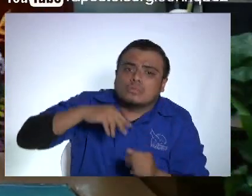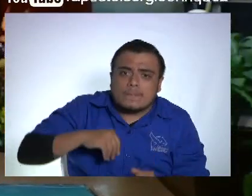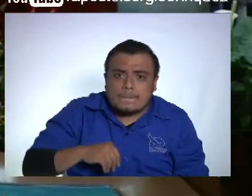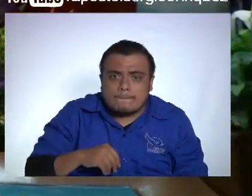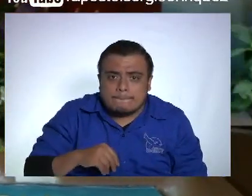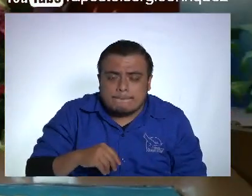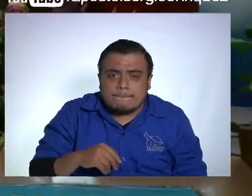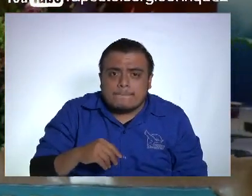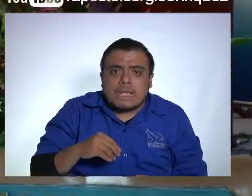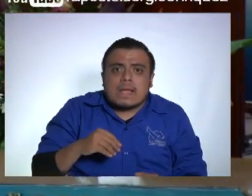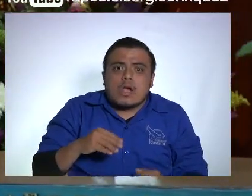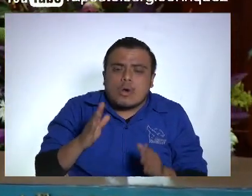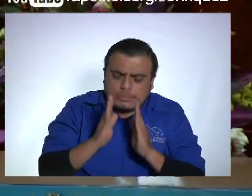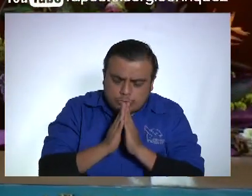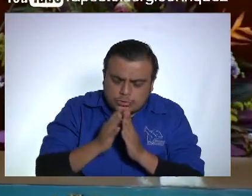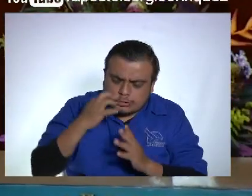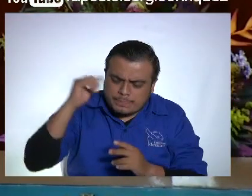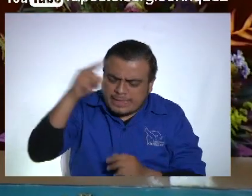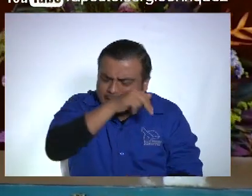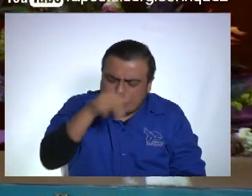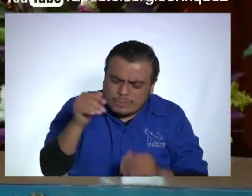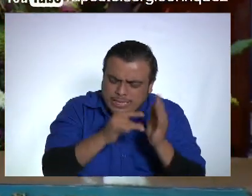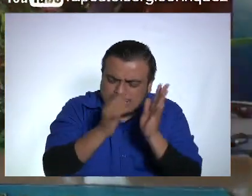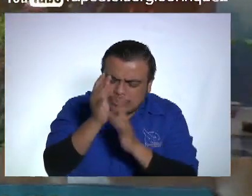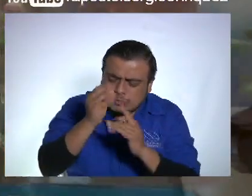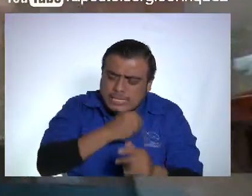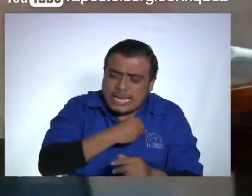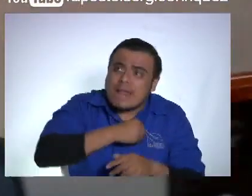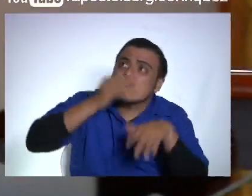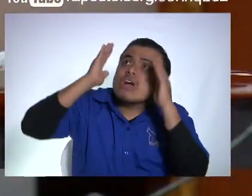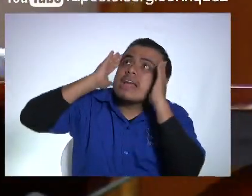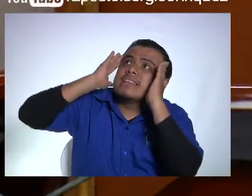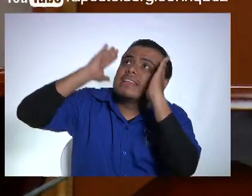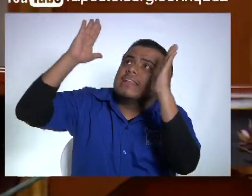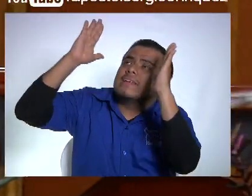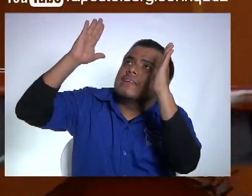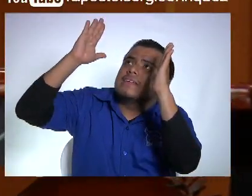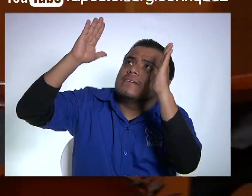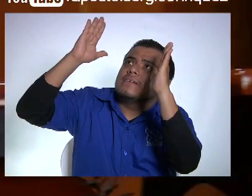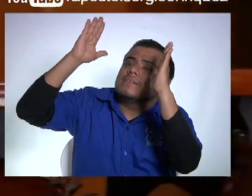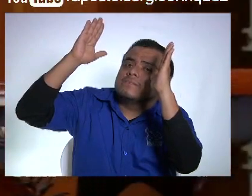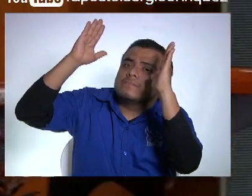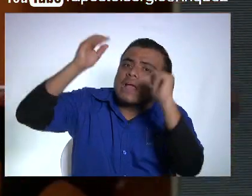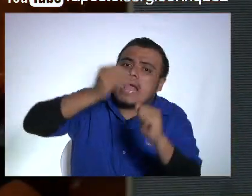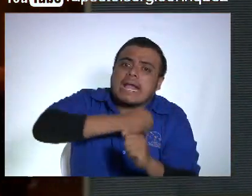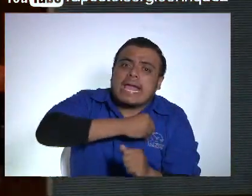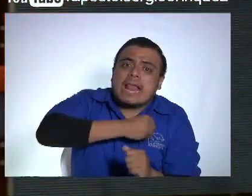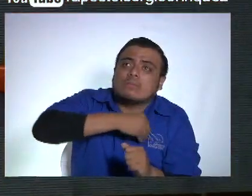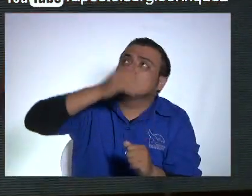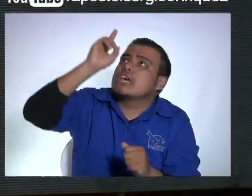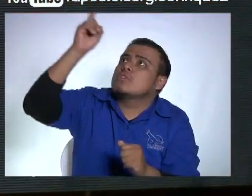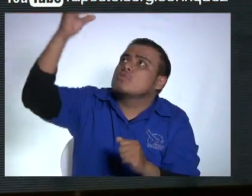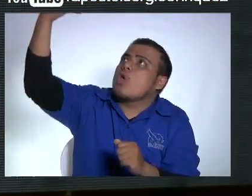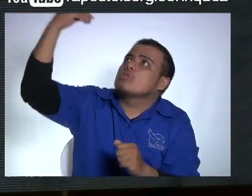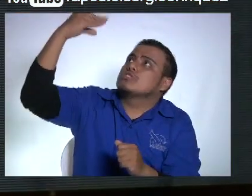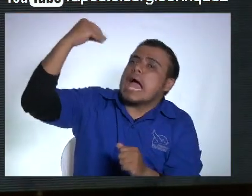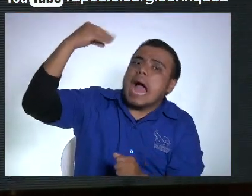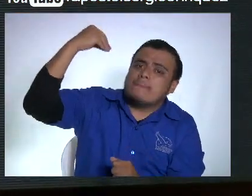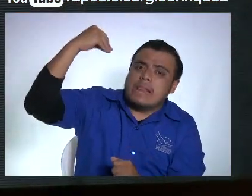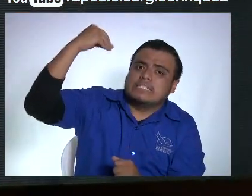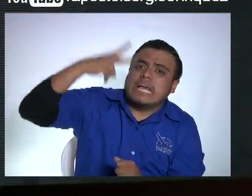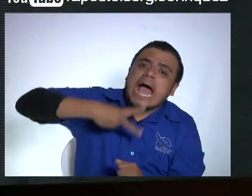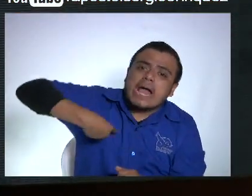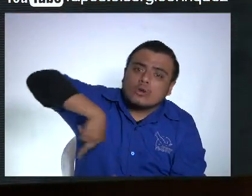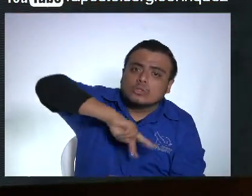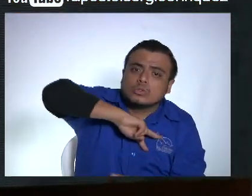de Jesús, queremos oír tu voz esta noche. Queremos que tú nos hables, Padre, por